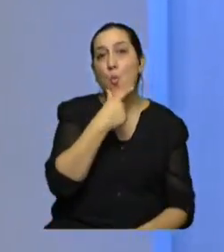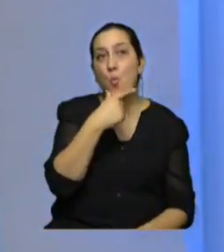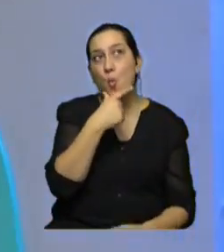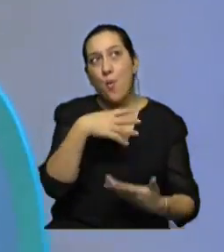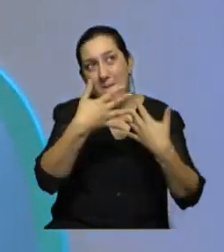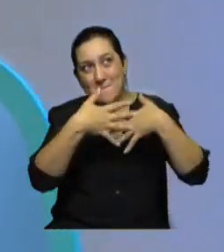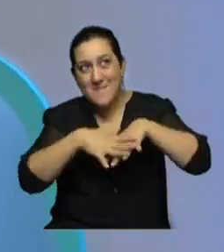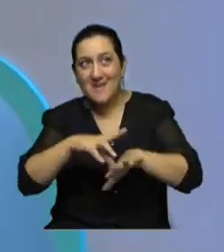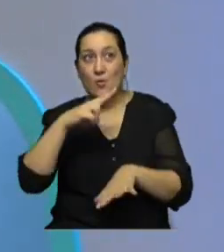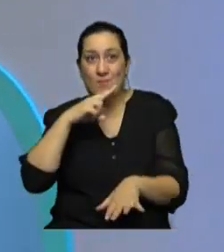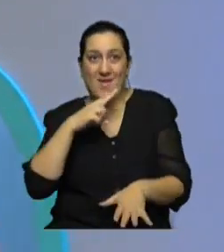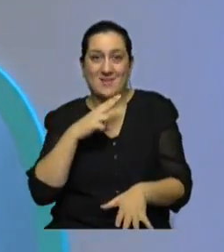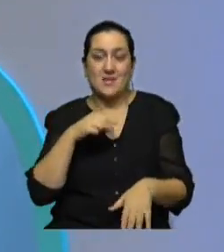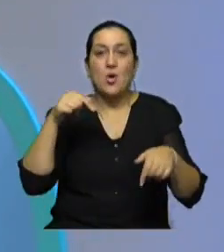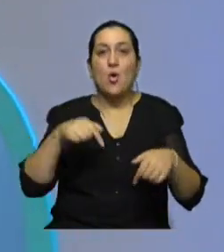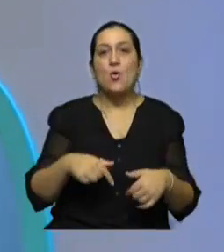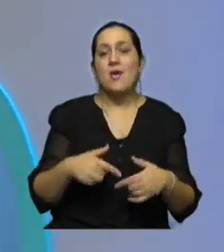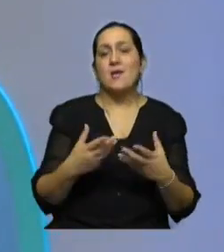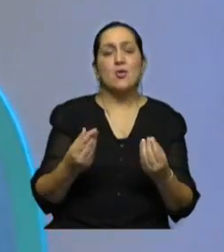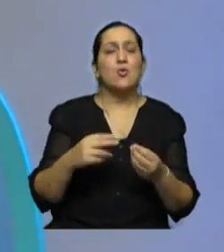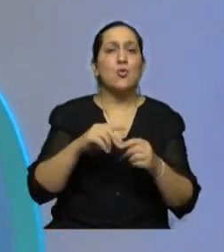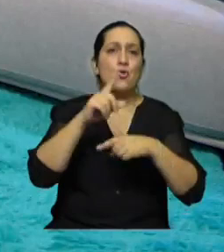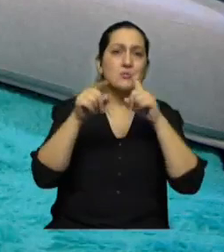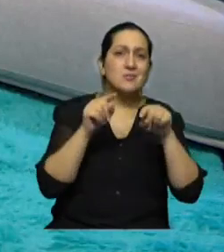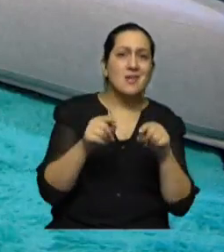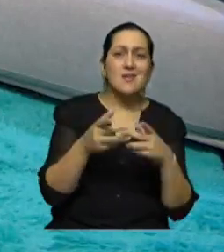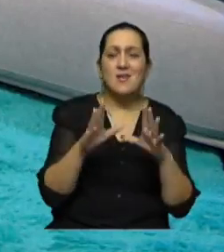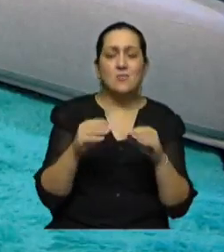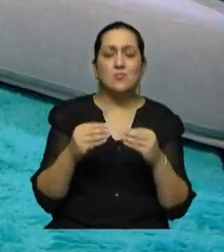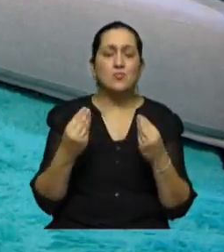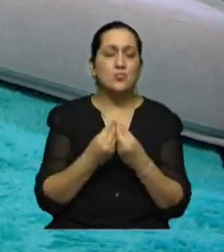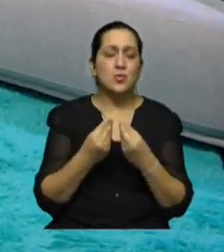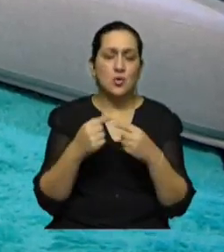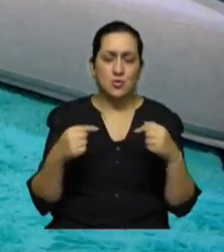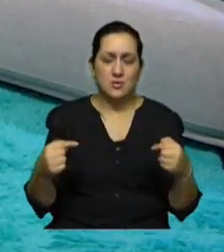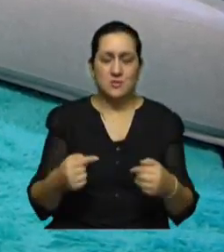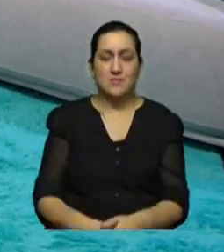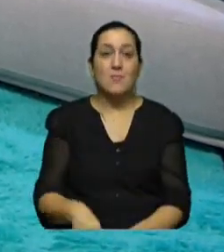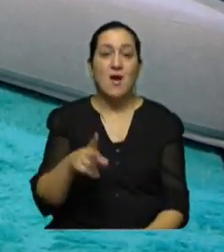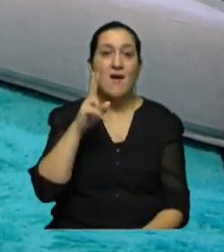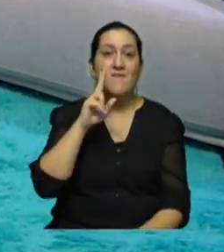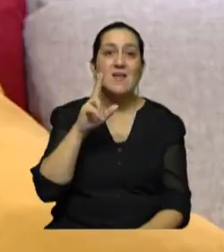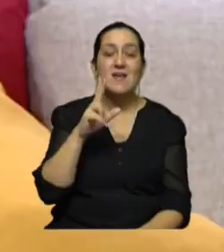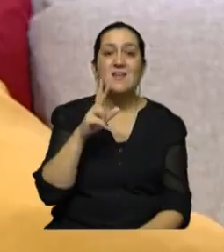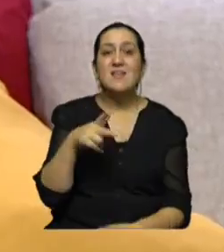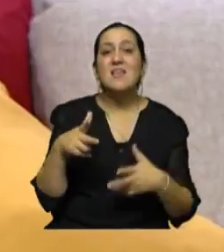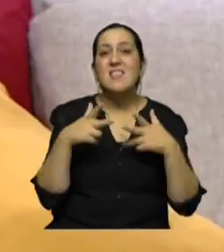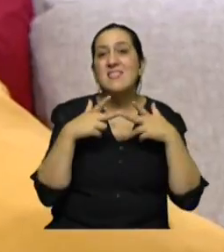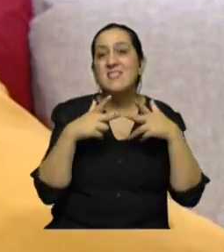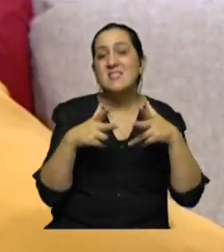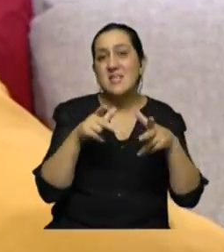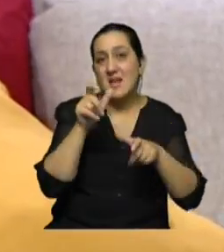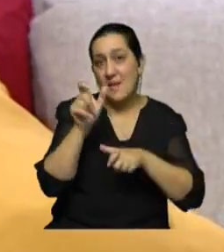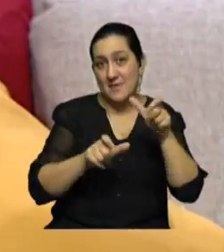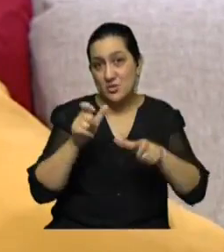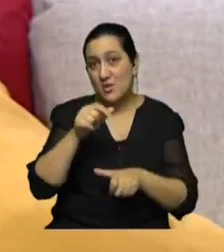Juernes y tenemos consigna, tenemos mensaje, tenemos de todo. Me voy ya volando a ver qué es lo que está hablando la gente en la red